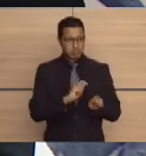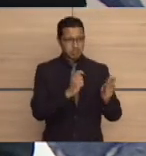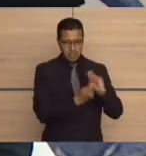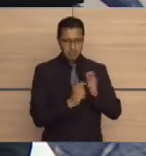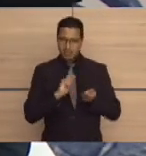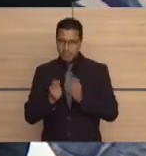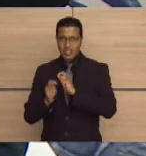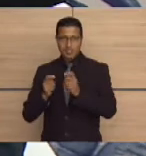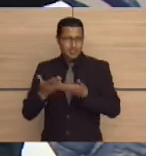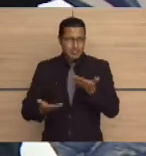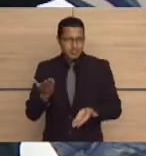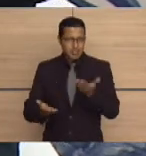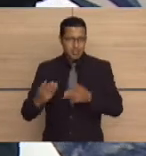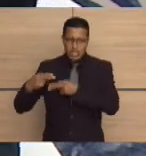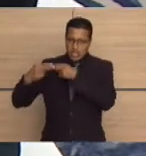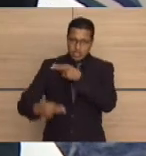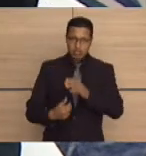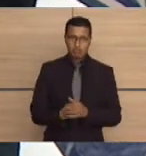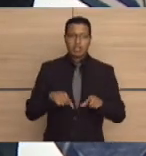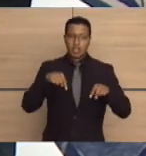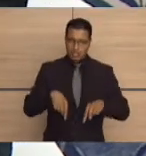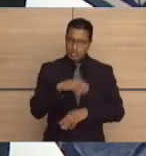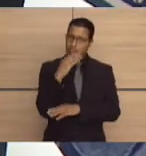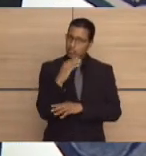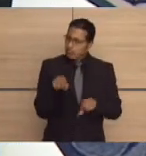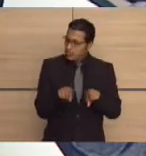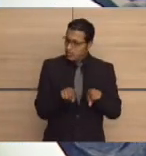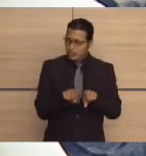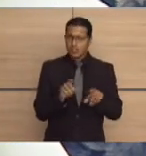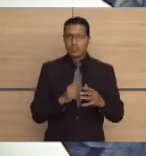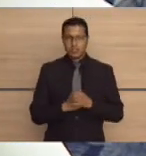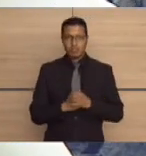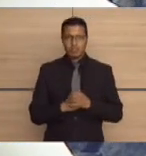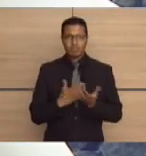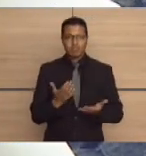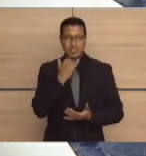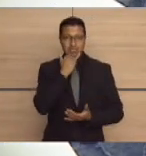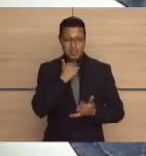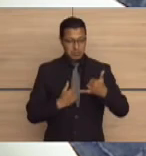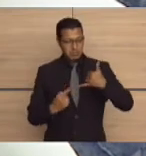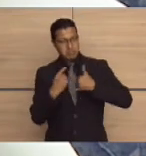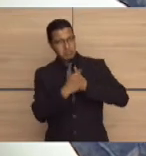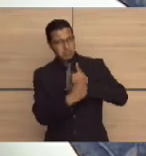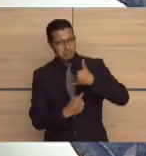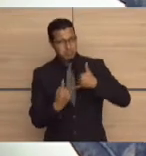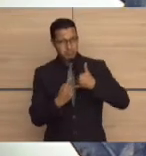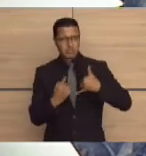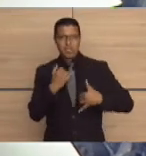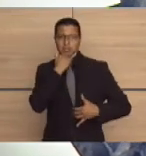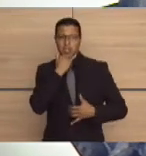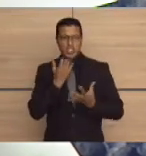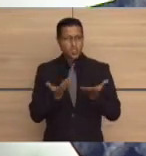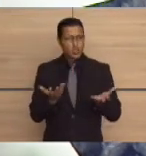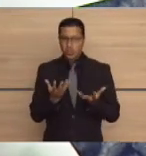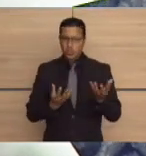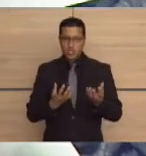históricas. También en nuestro país tiene que ser así. Y entonces, claro, si alternaban las épocas de